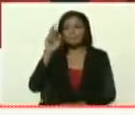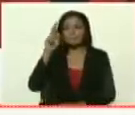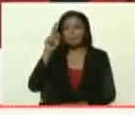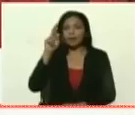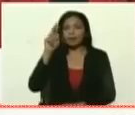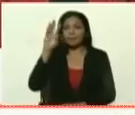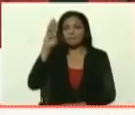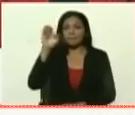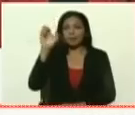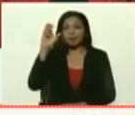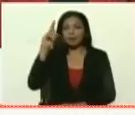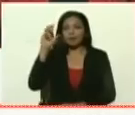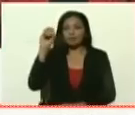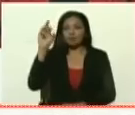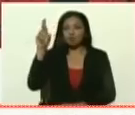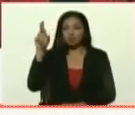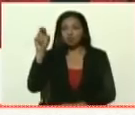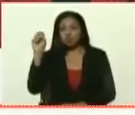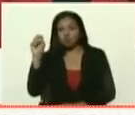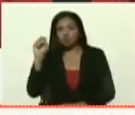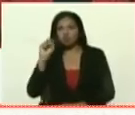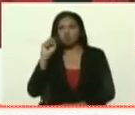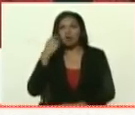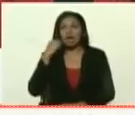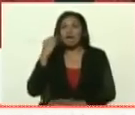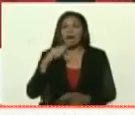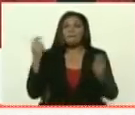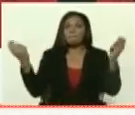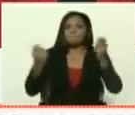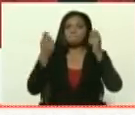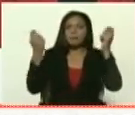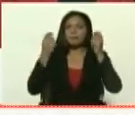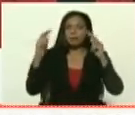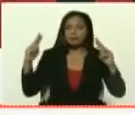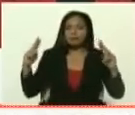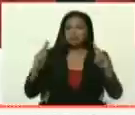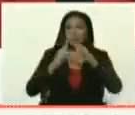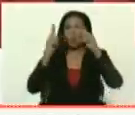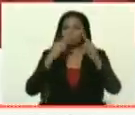Caribe. Así que es auspicioso este encuentro